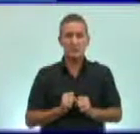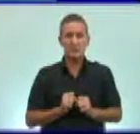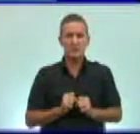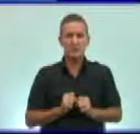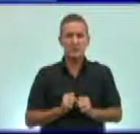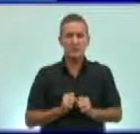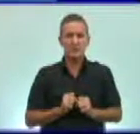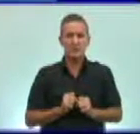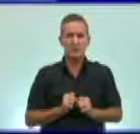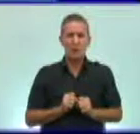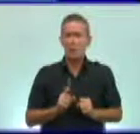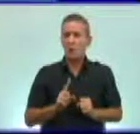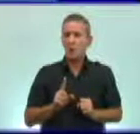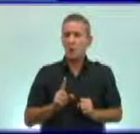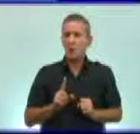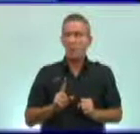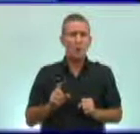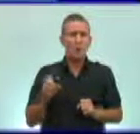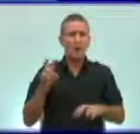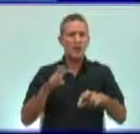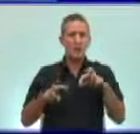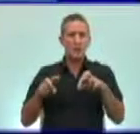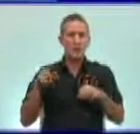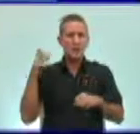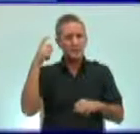investigación científica, era sencillamente